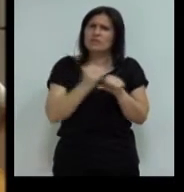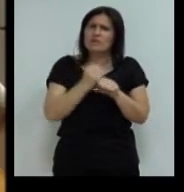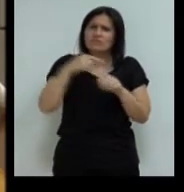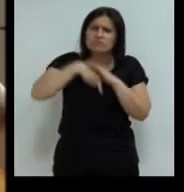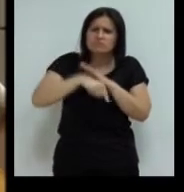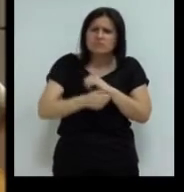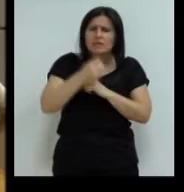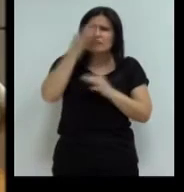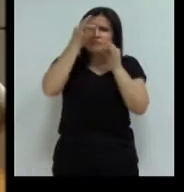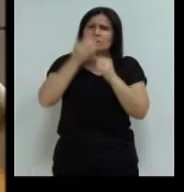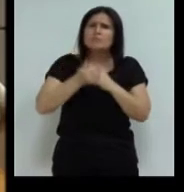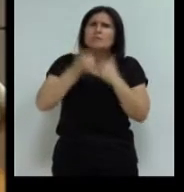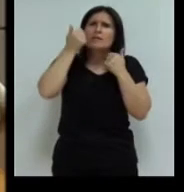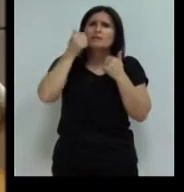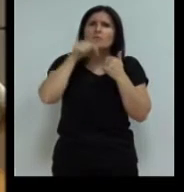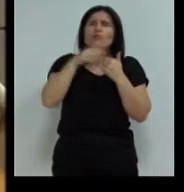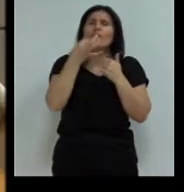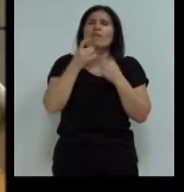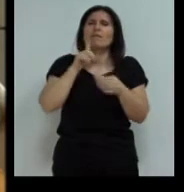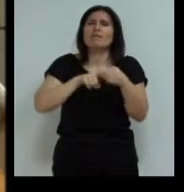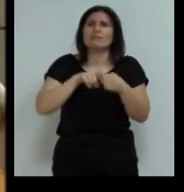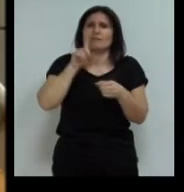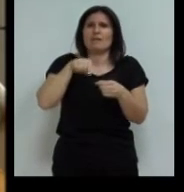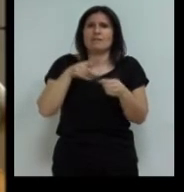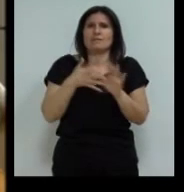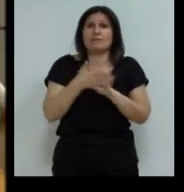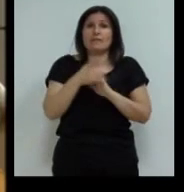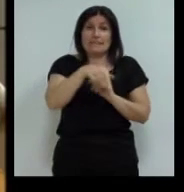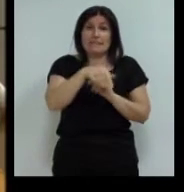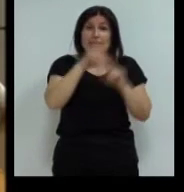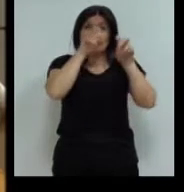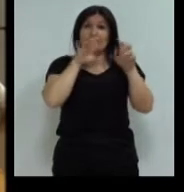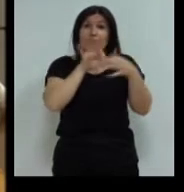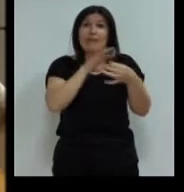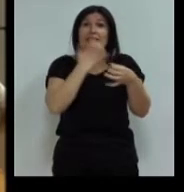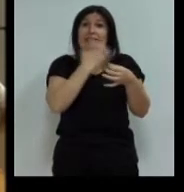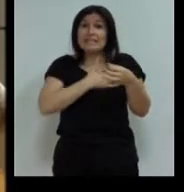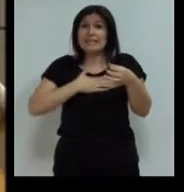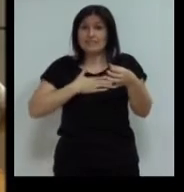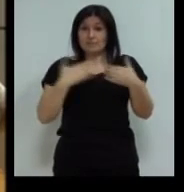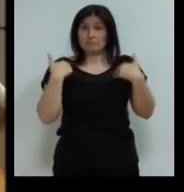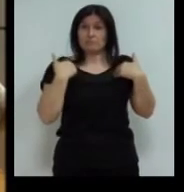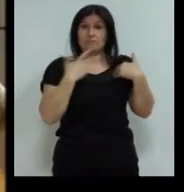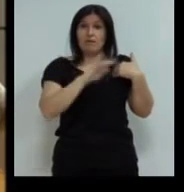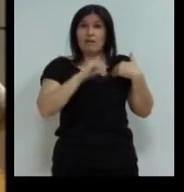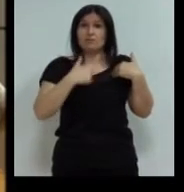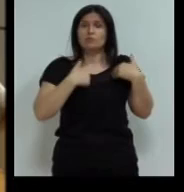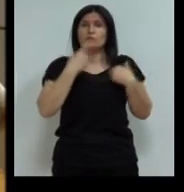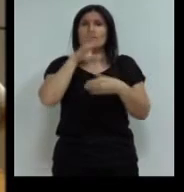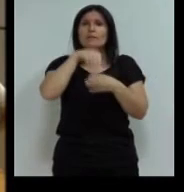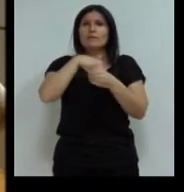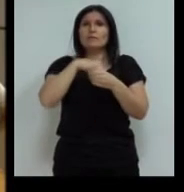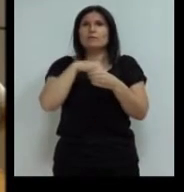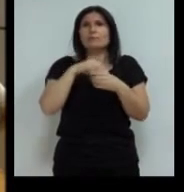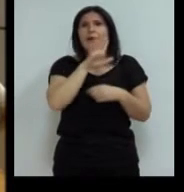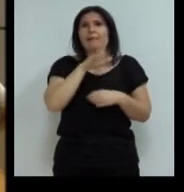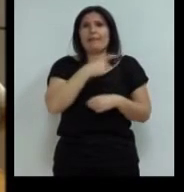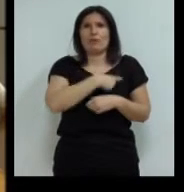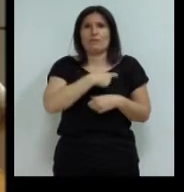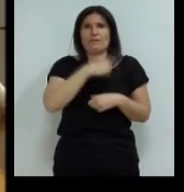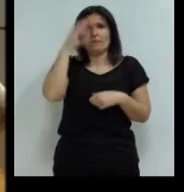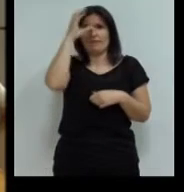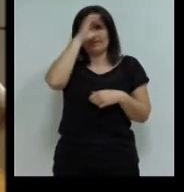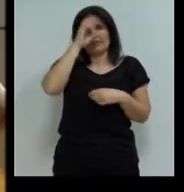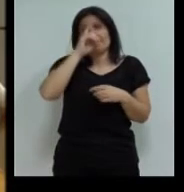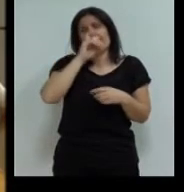pues esto hay que meterse también. Y yo por lo menos en ese aspecto, si queréis contar conmigo, parece que yo estoy en el comité científico de allí, del CSIA,